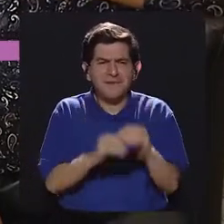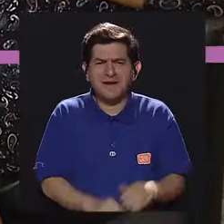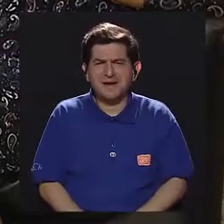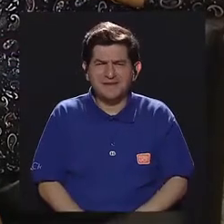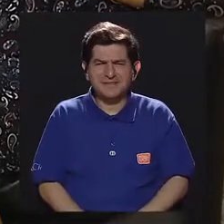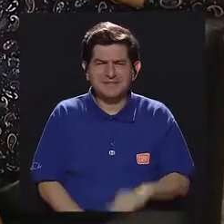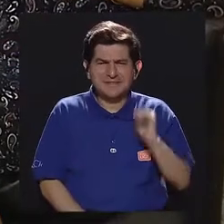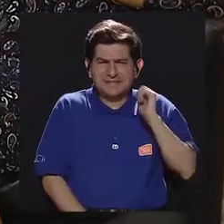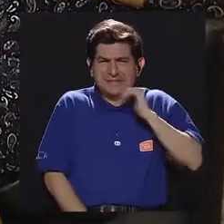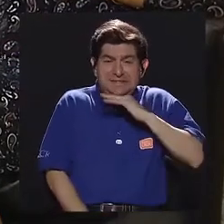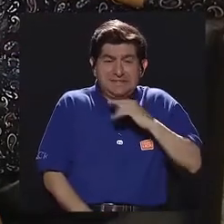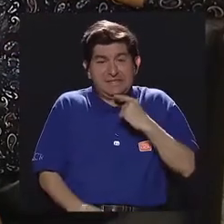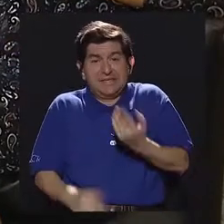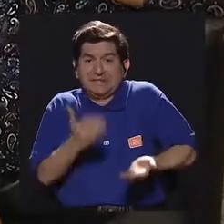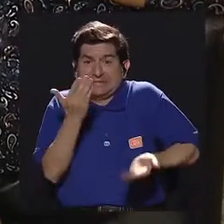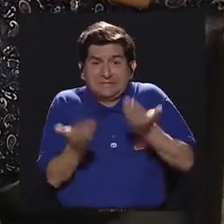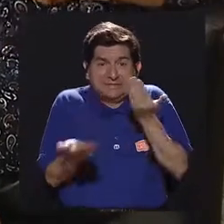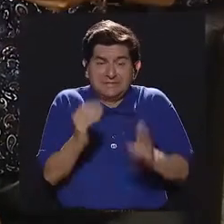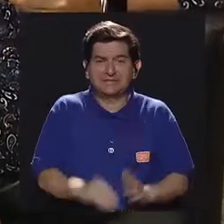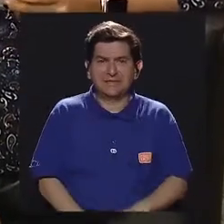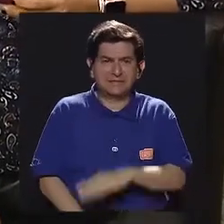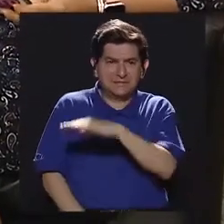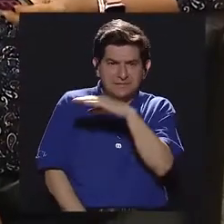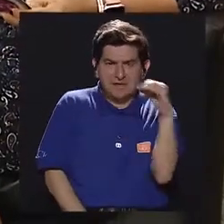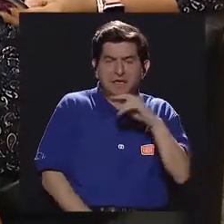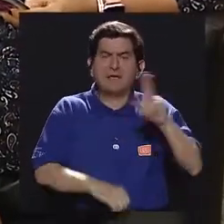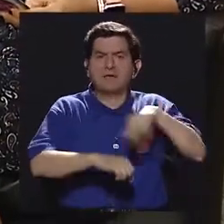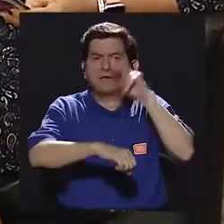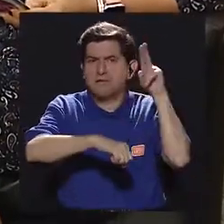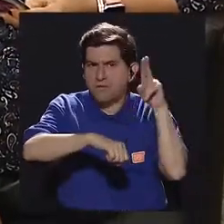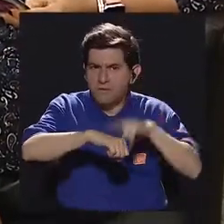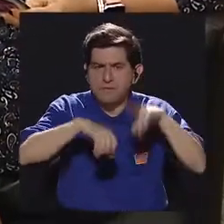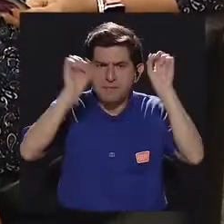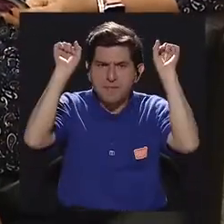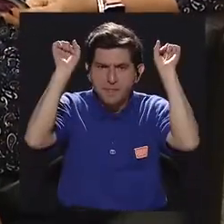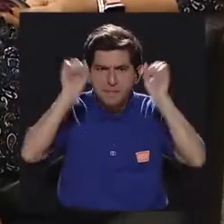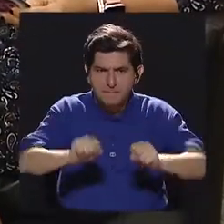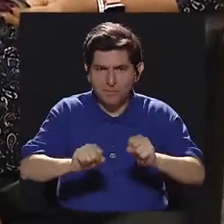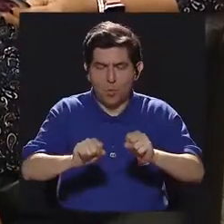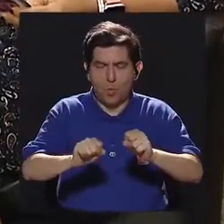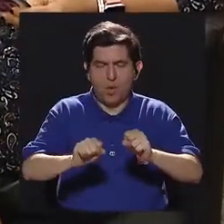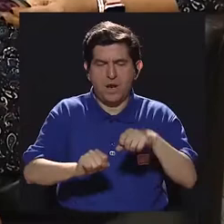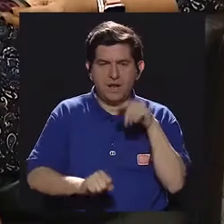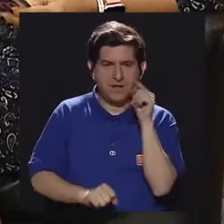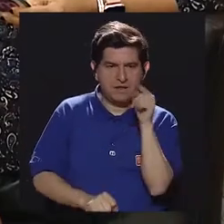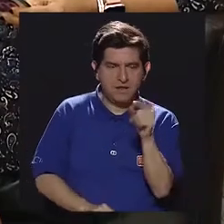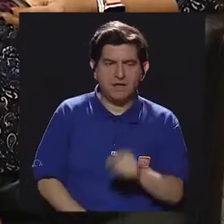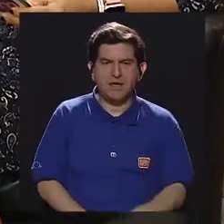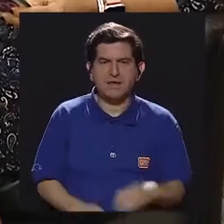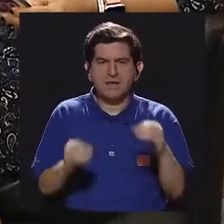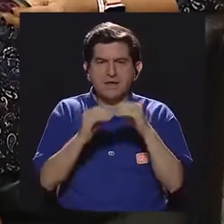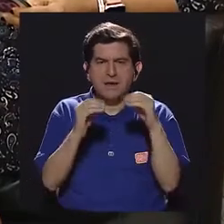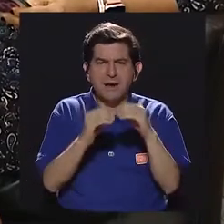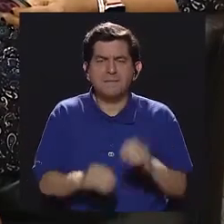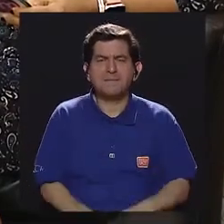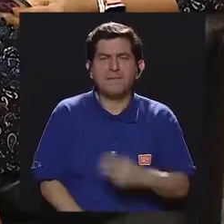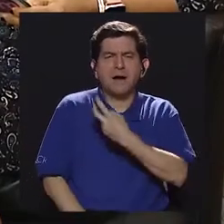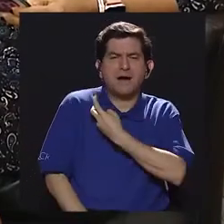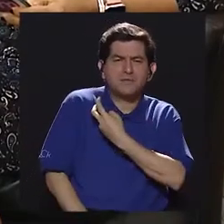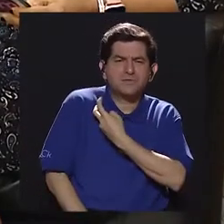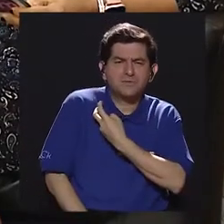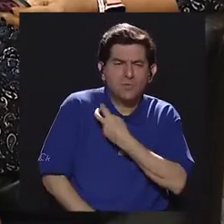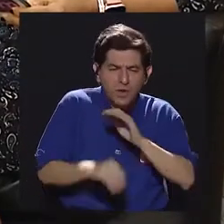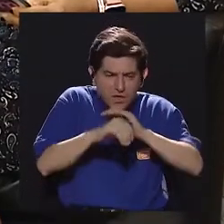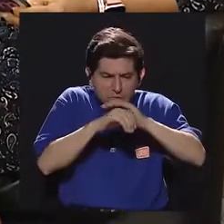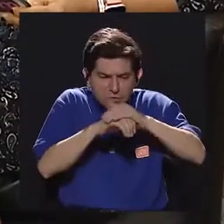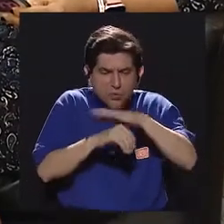aberrante, por decirlo de alguna manera, ¿verdad? Y son las que usualmente pudieran llegar a estar más cubiertas de hueso o